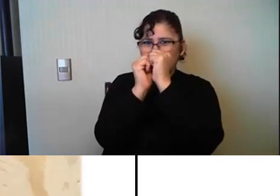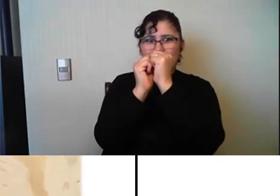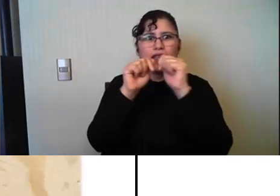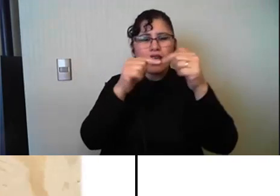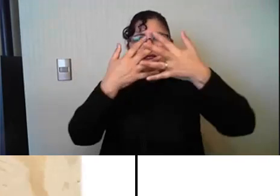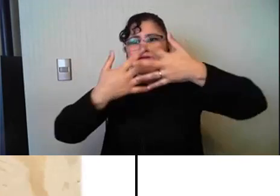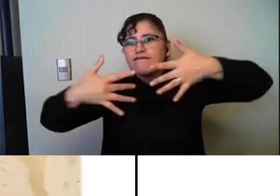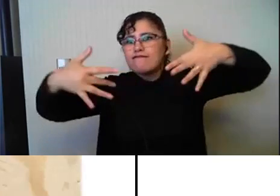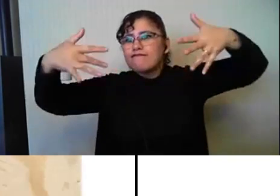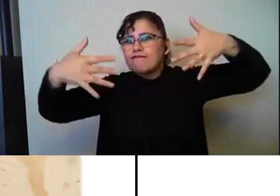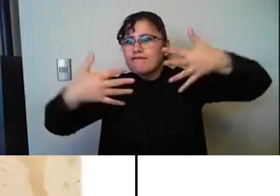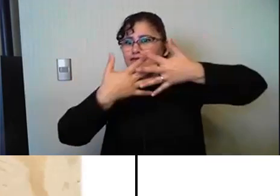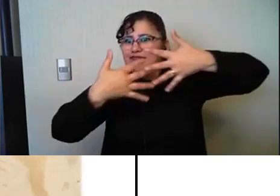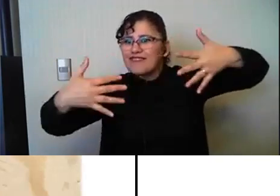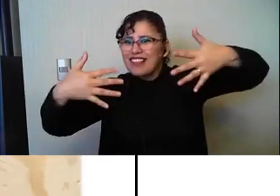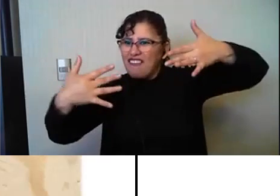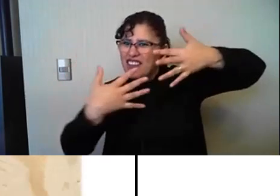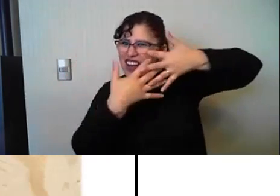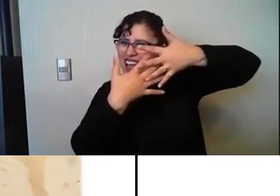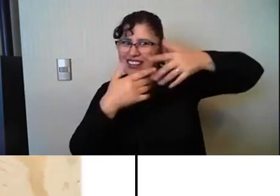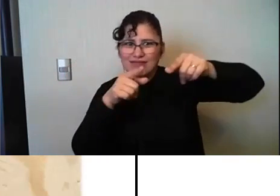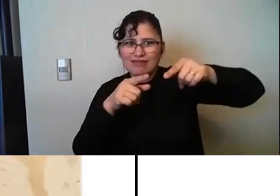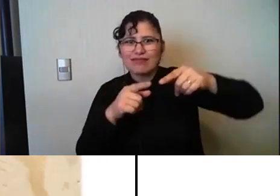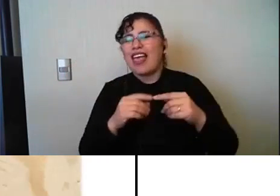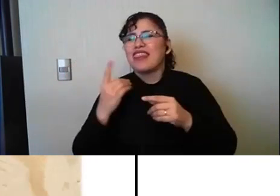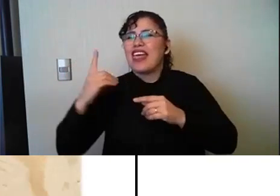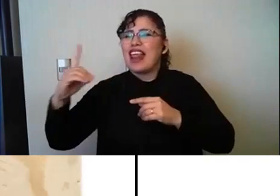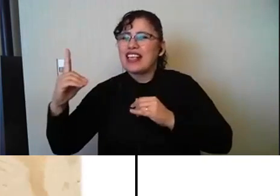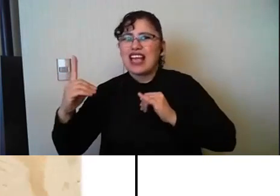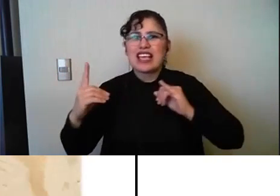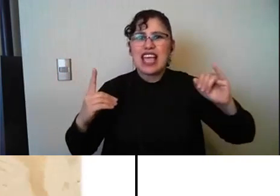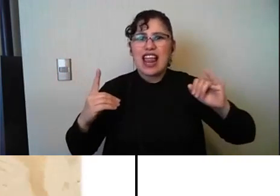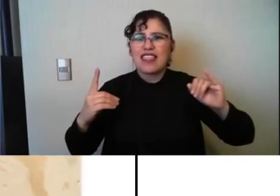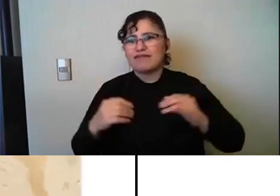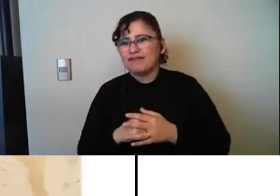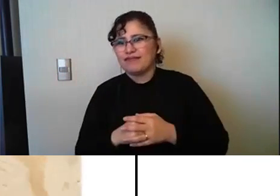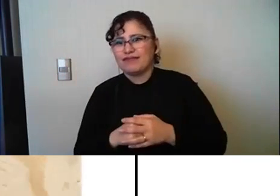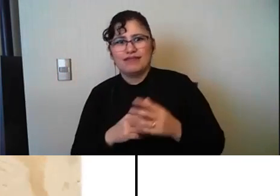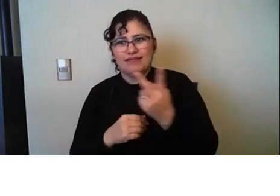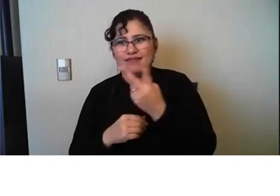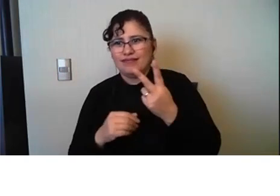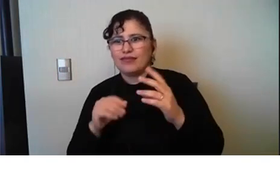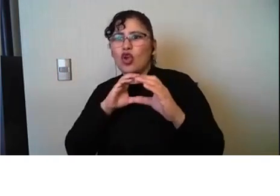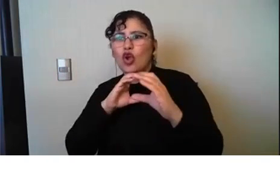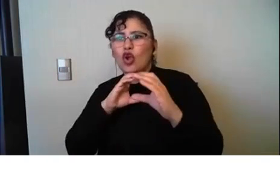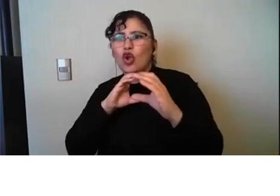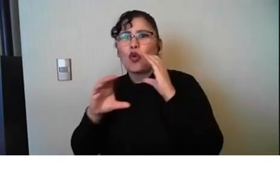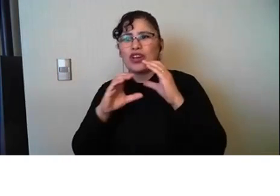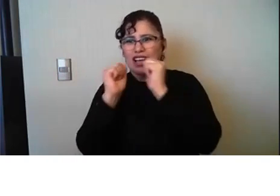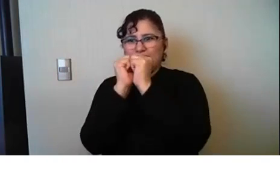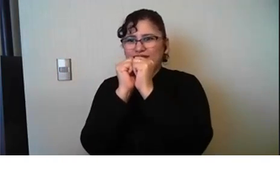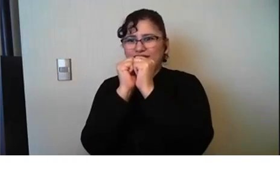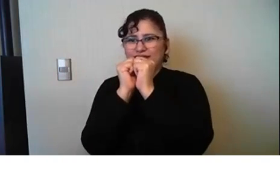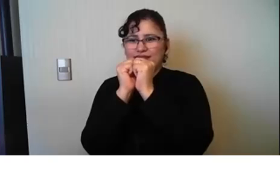este sentido, porque esa es la dirección. Hacia derecha, o sea, hacia izquierda y derecha. Comunica ambos hemisferios. Y ahí